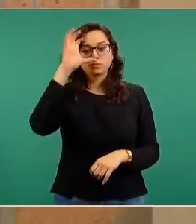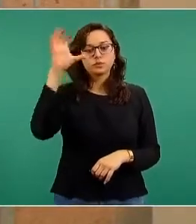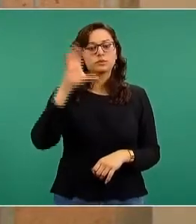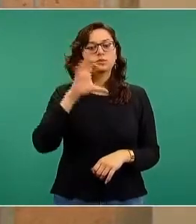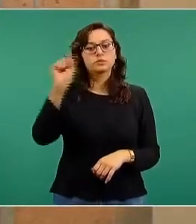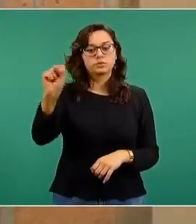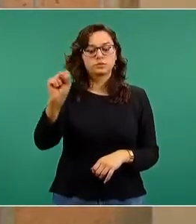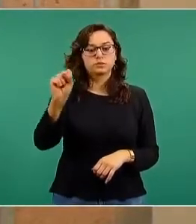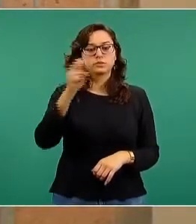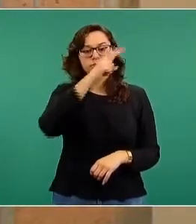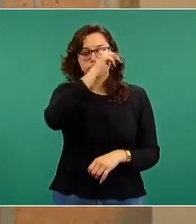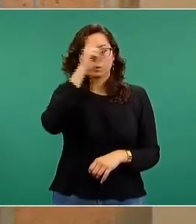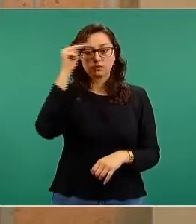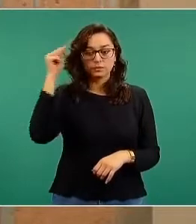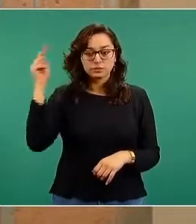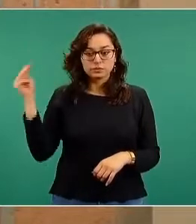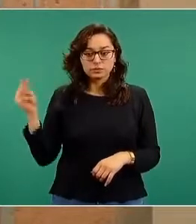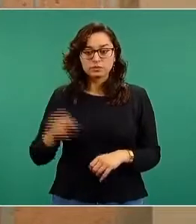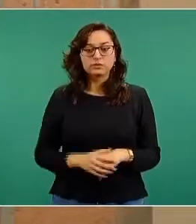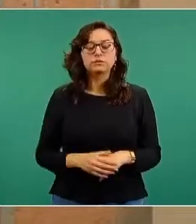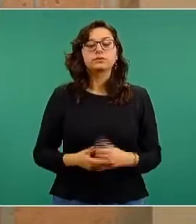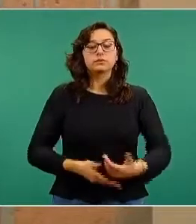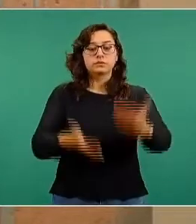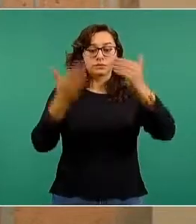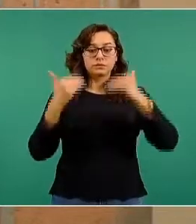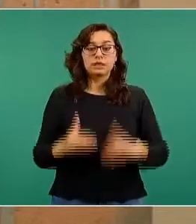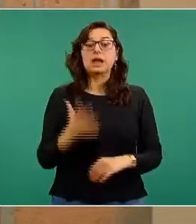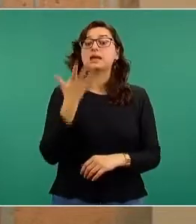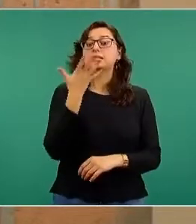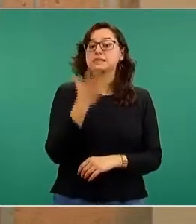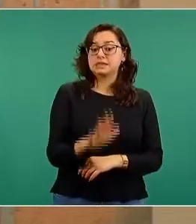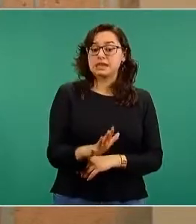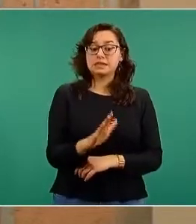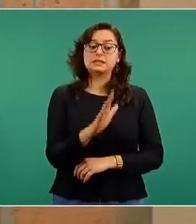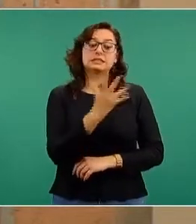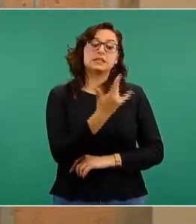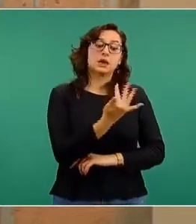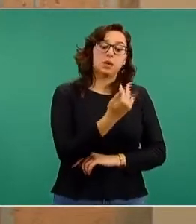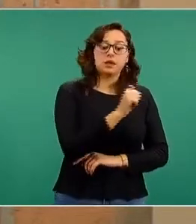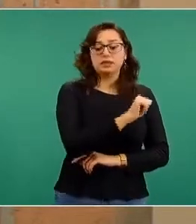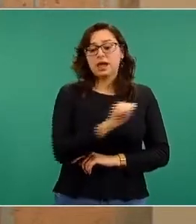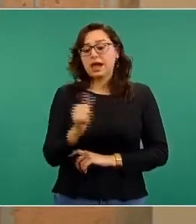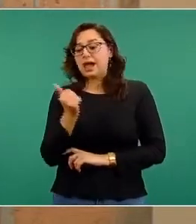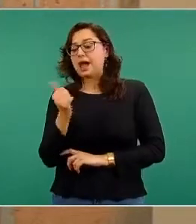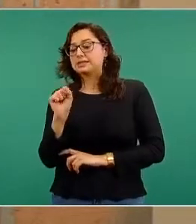Morelos y Nayarit. Tenemos 10 entidades entre el 69 y el